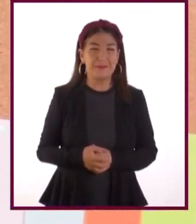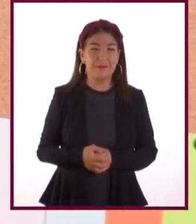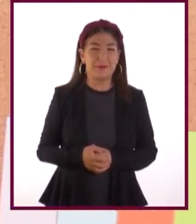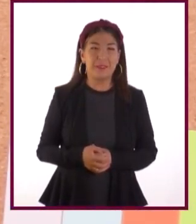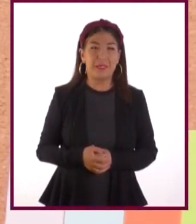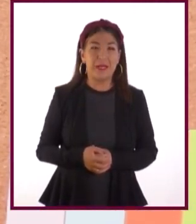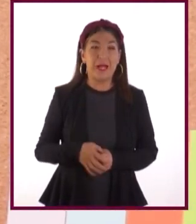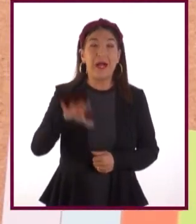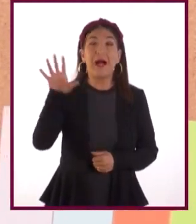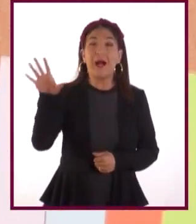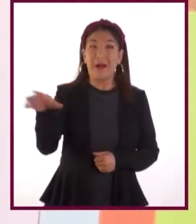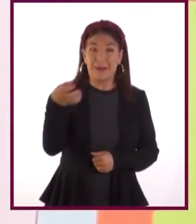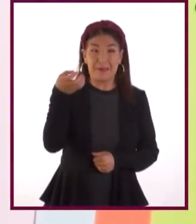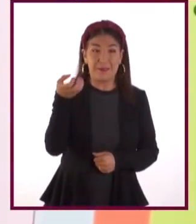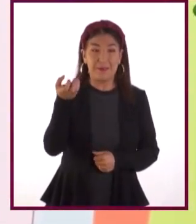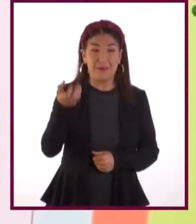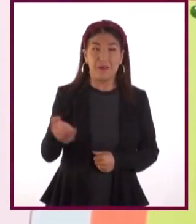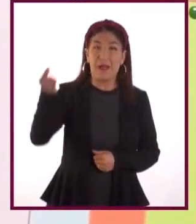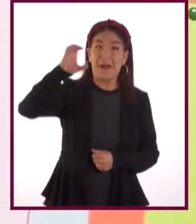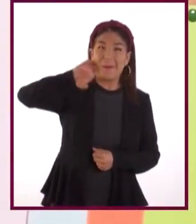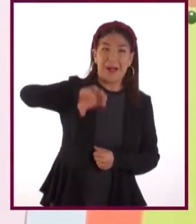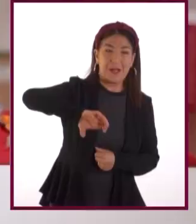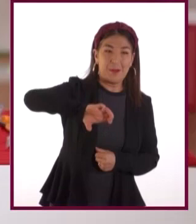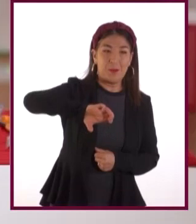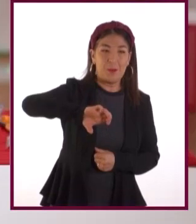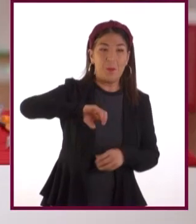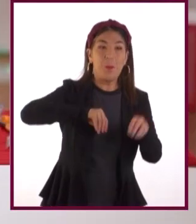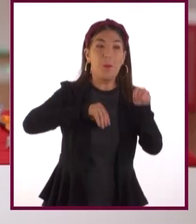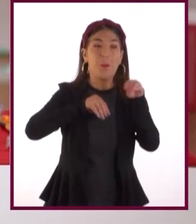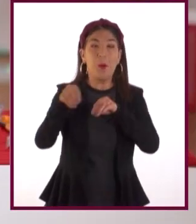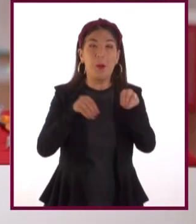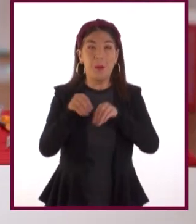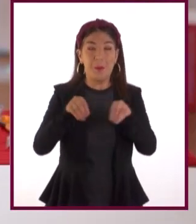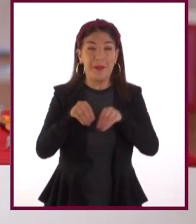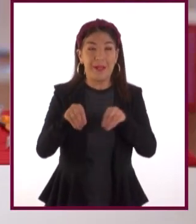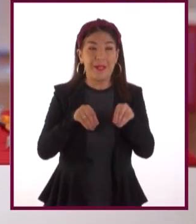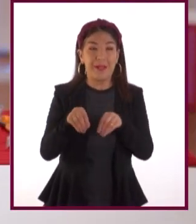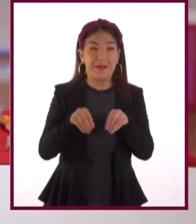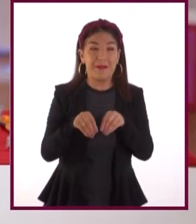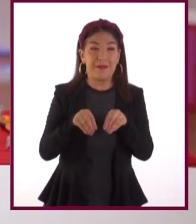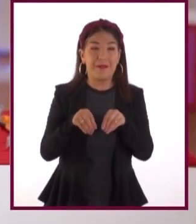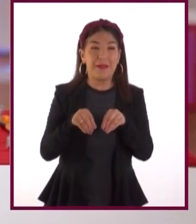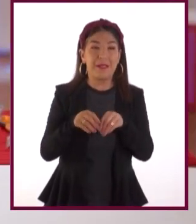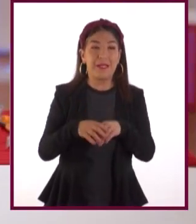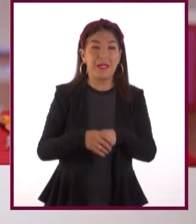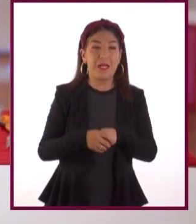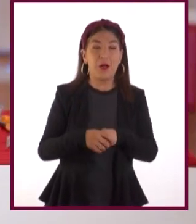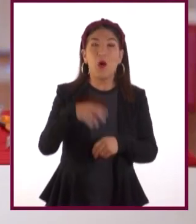y es tomarlo, bajarlo y moverlo